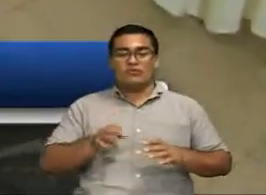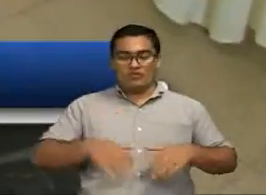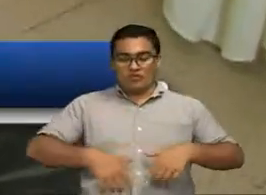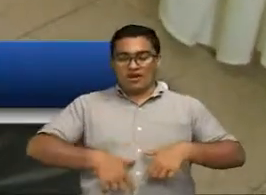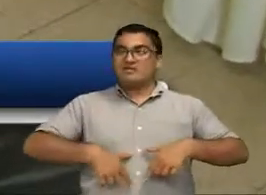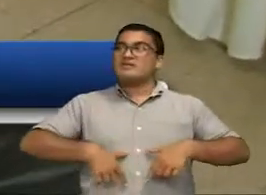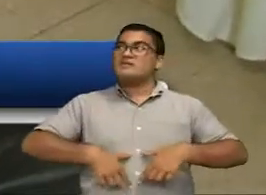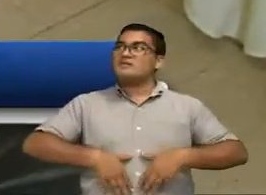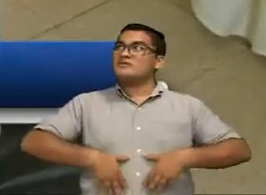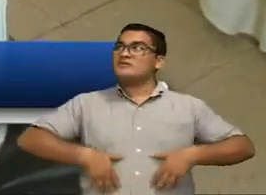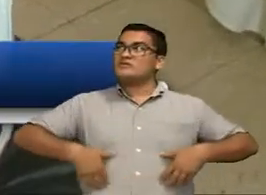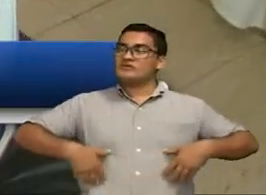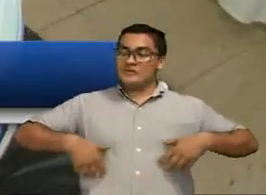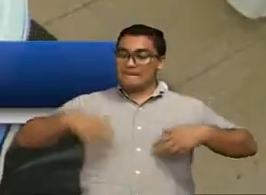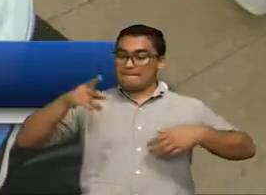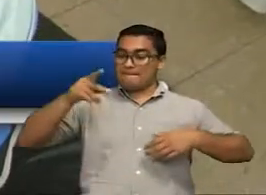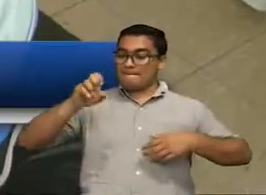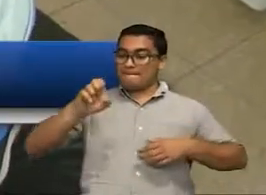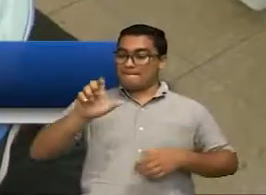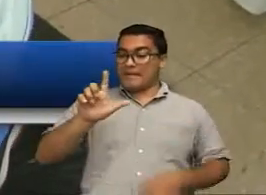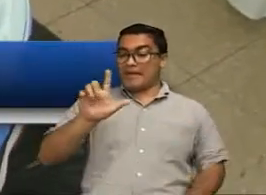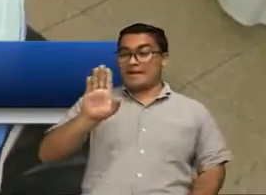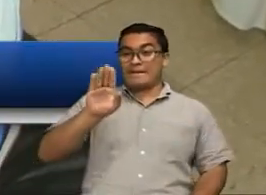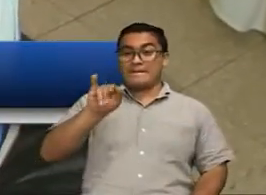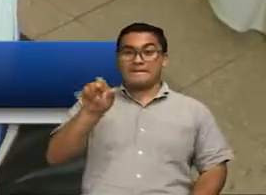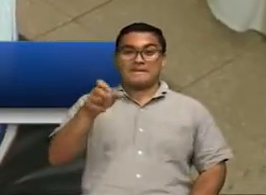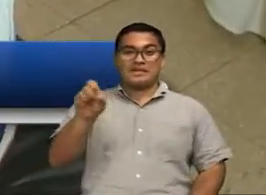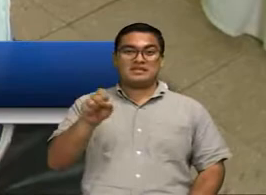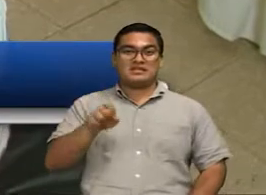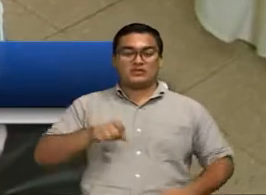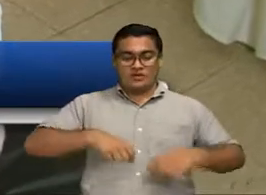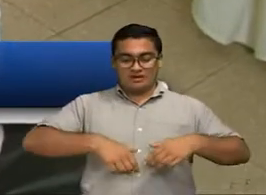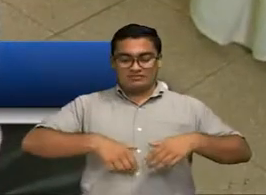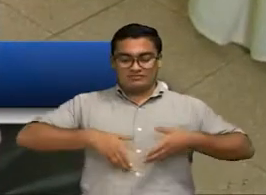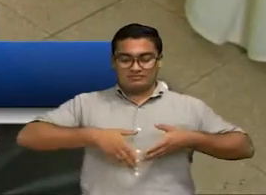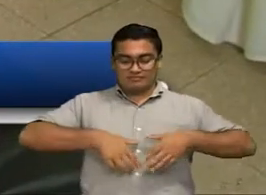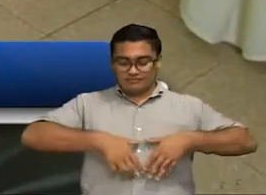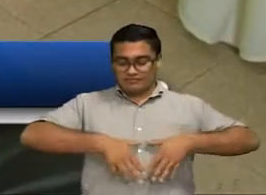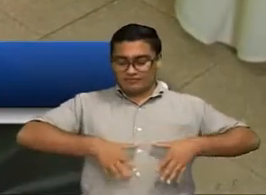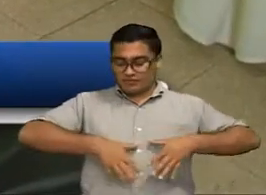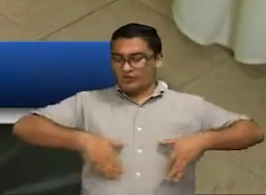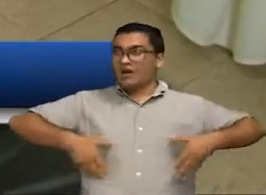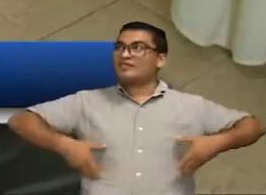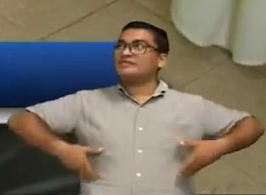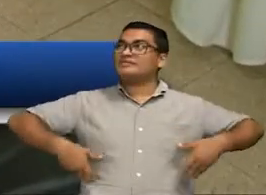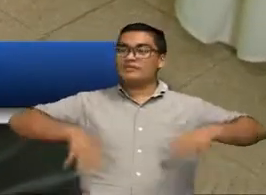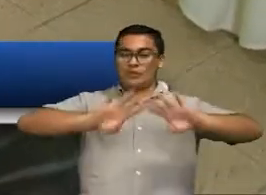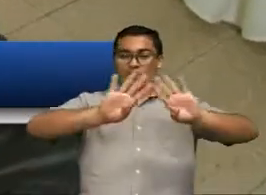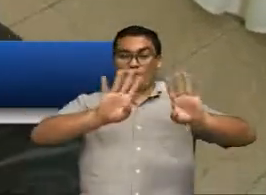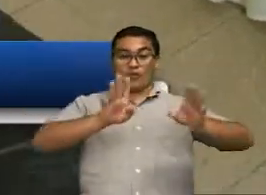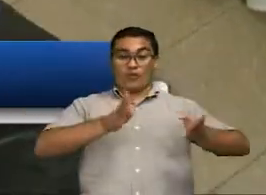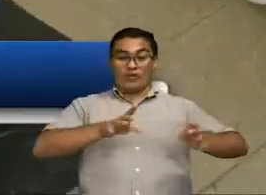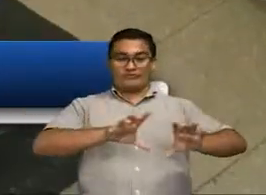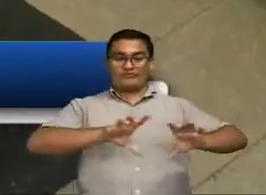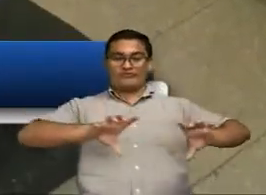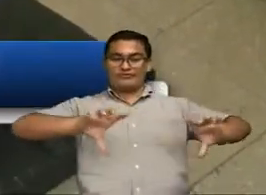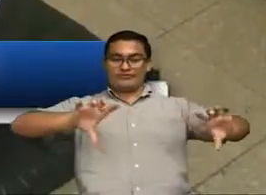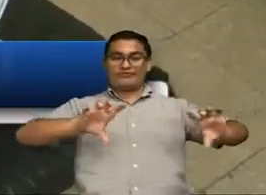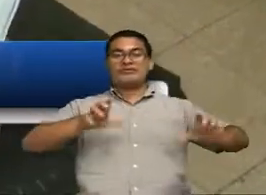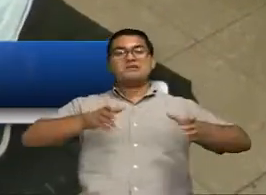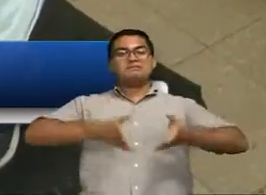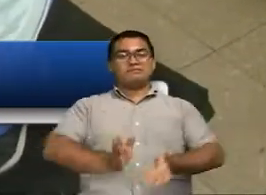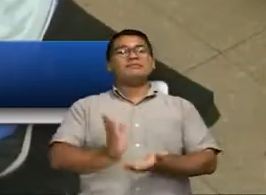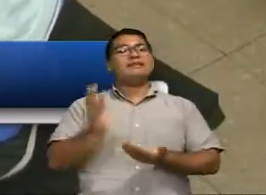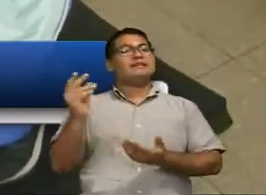forma en S. Entonces, en esa posición, el nacimiento es más favorable y más rápido. ¿No ha pasado casualidad,